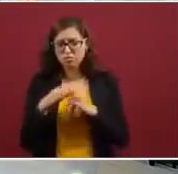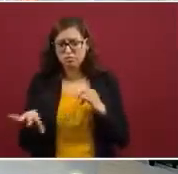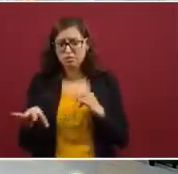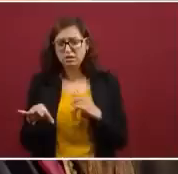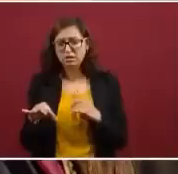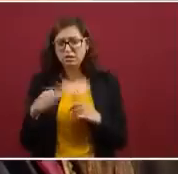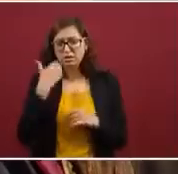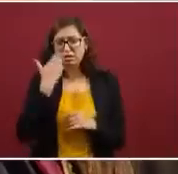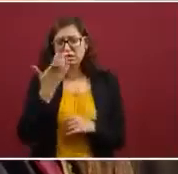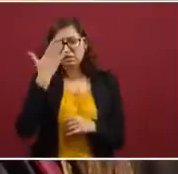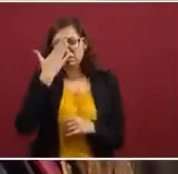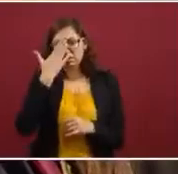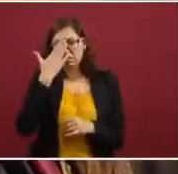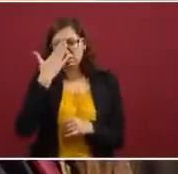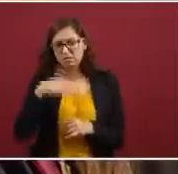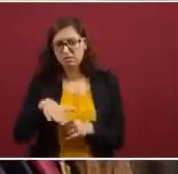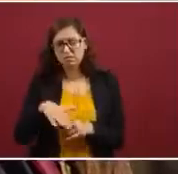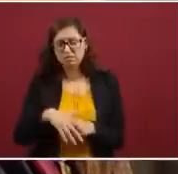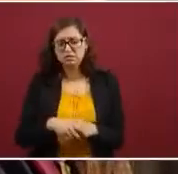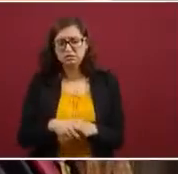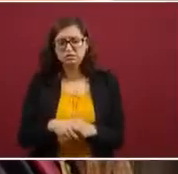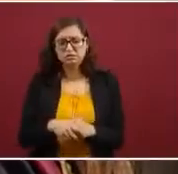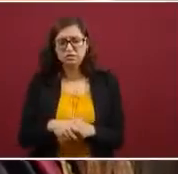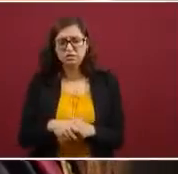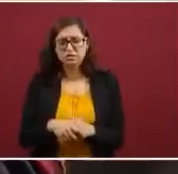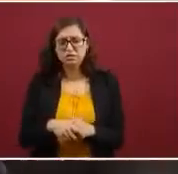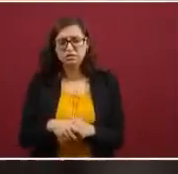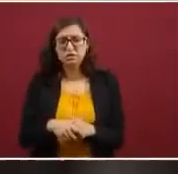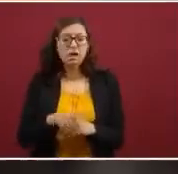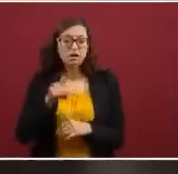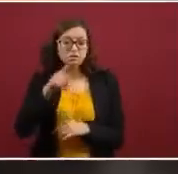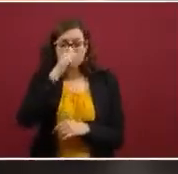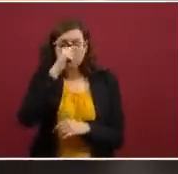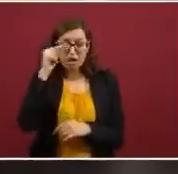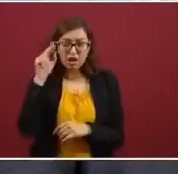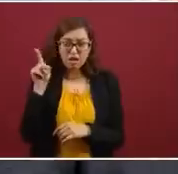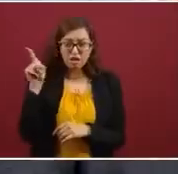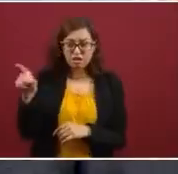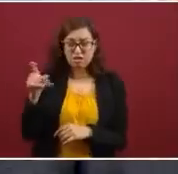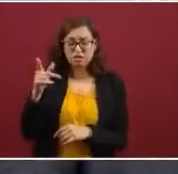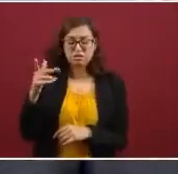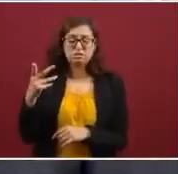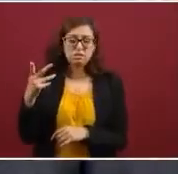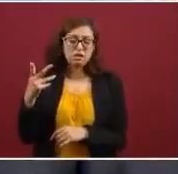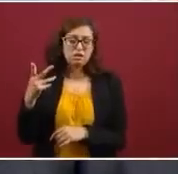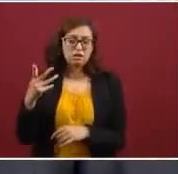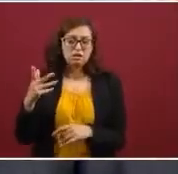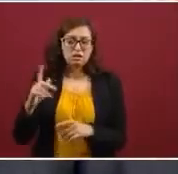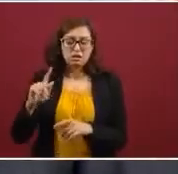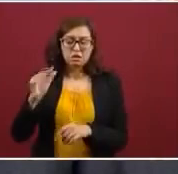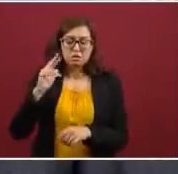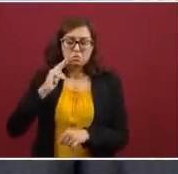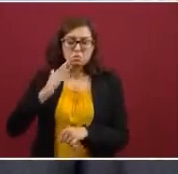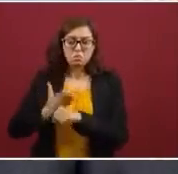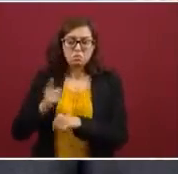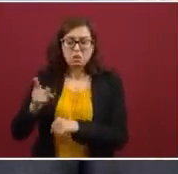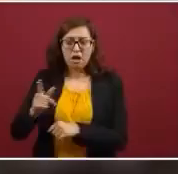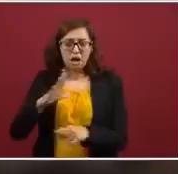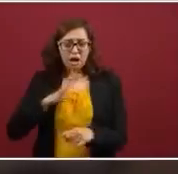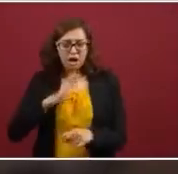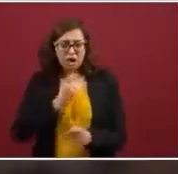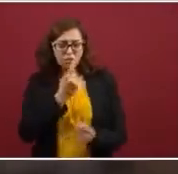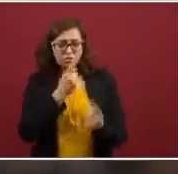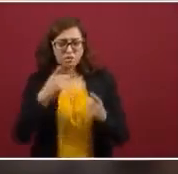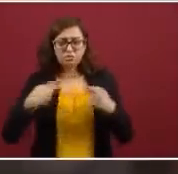saber, nos decía el delegado federal de Nayarit que han detectado casos de servidores de la nación